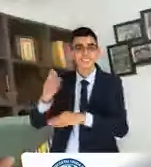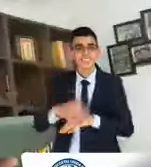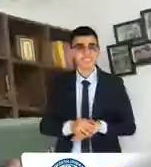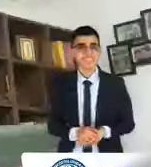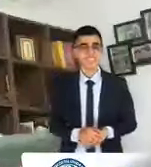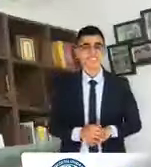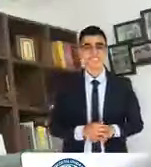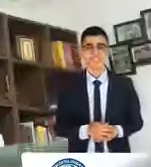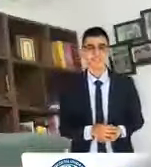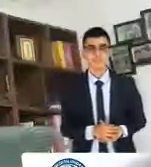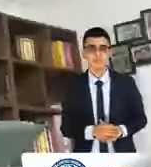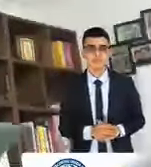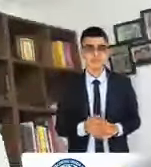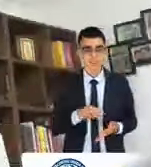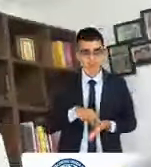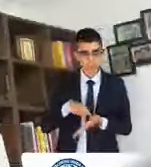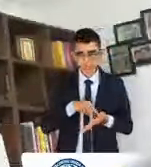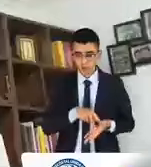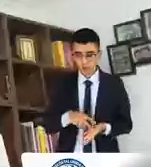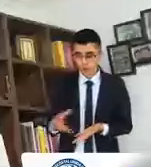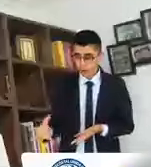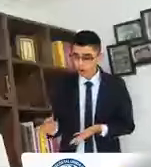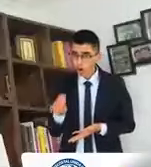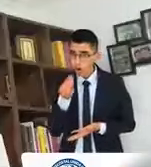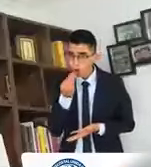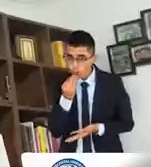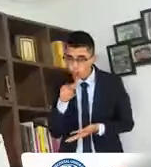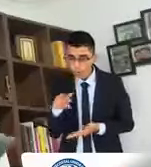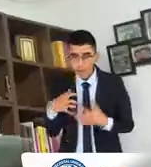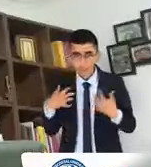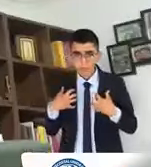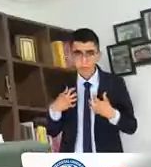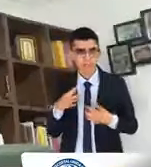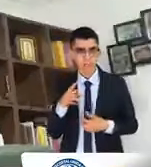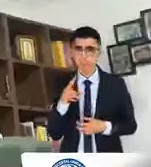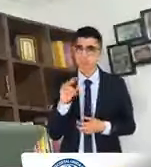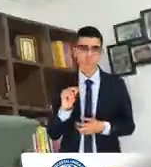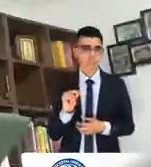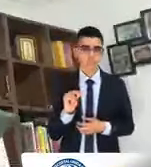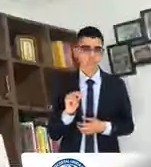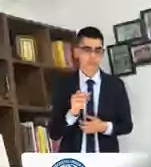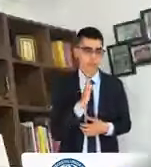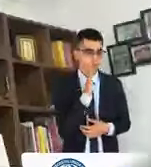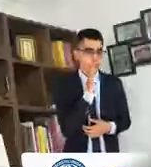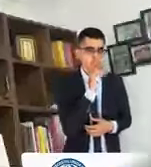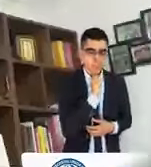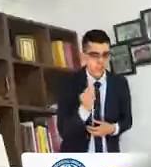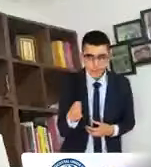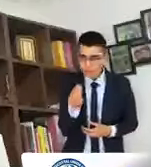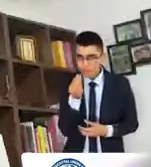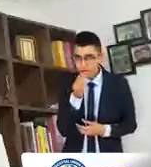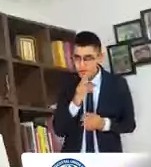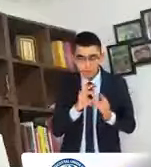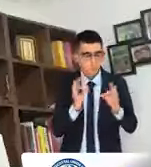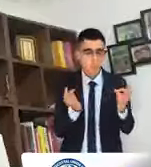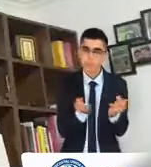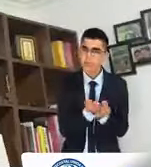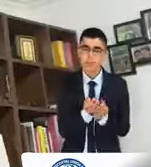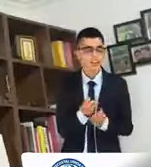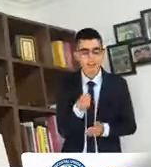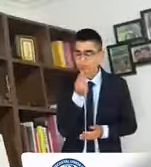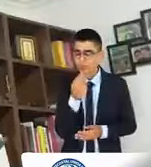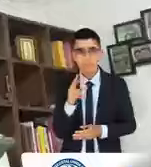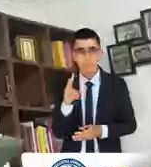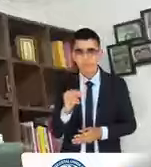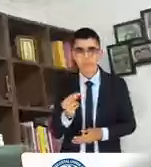Noé no comió de ese animal. Nadie probó la carne de esa ave que se sacrificó. Ese